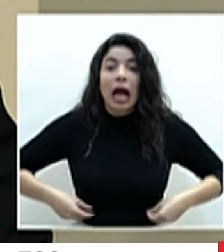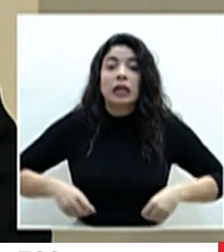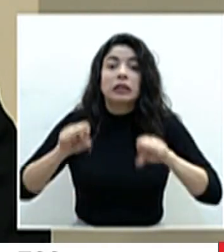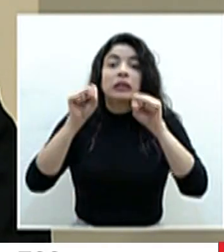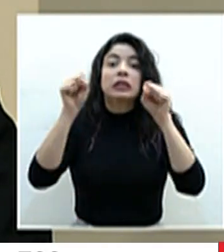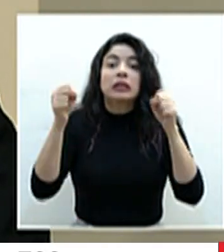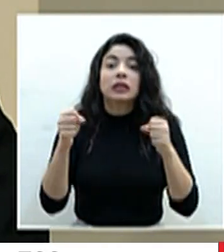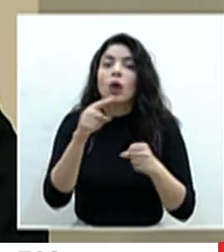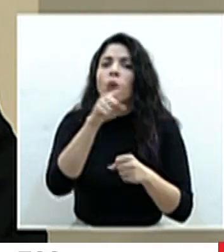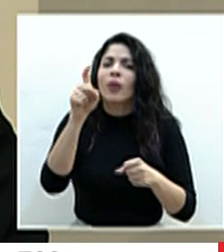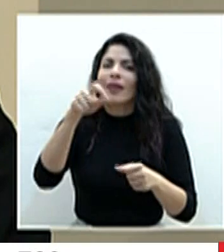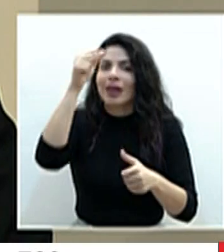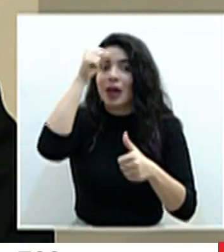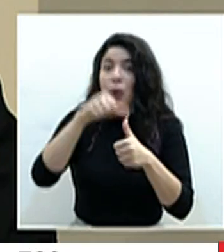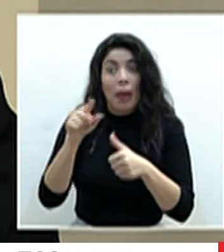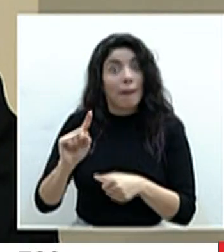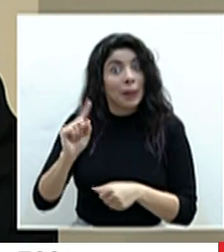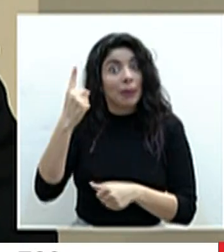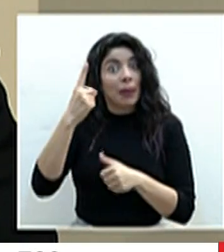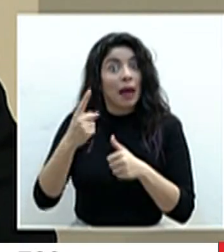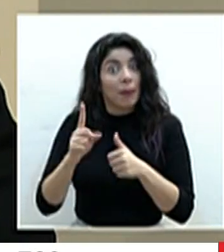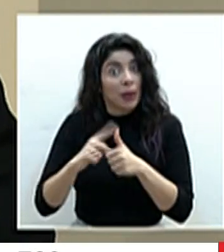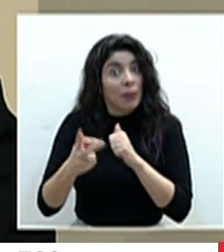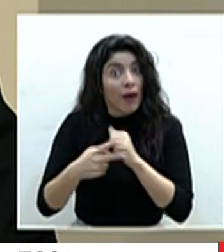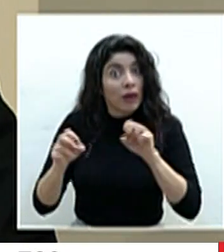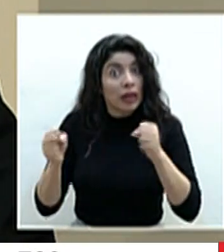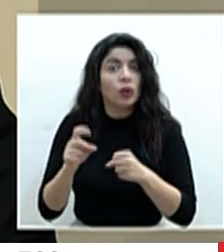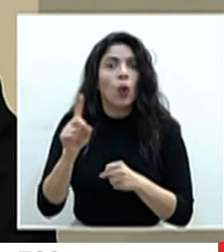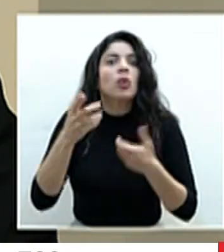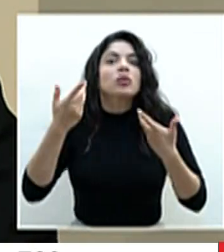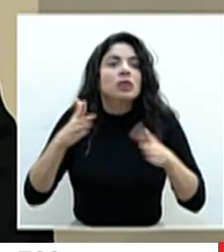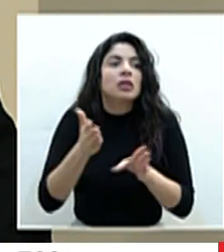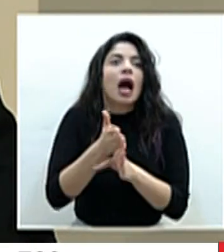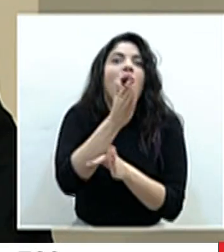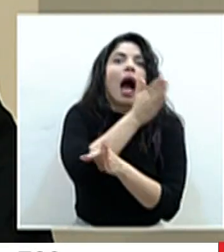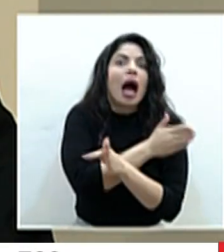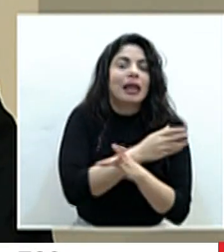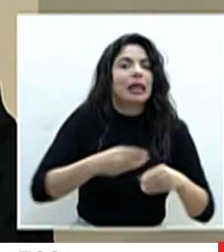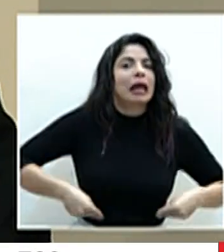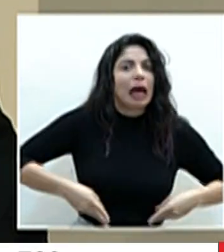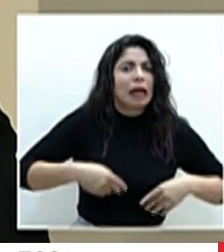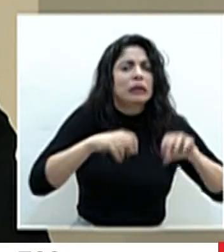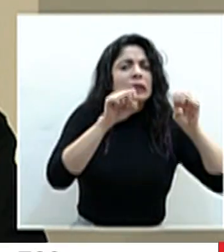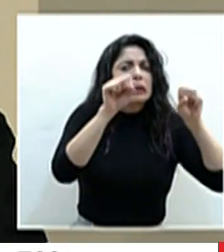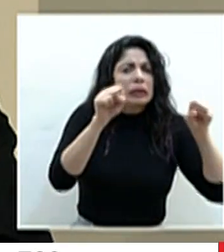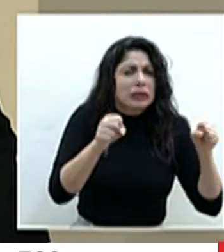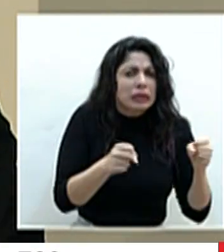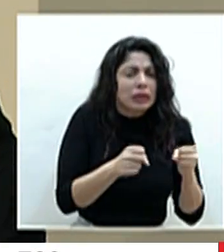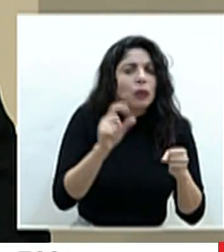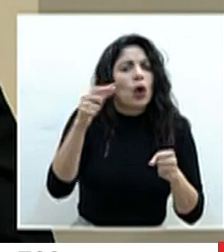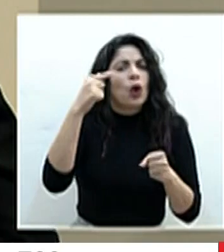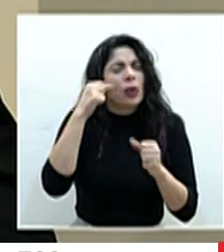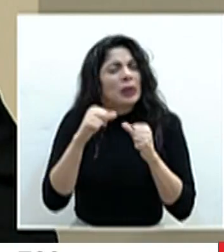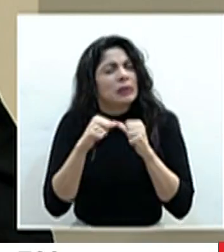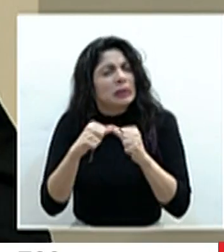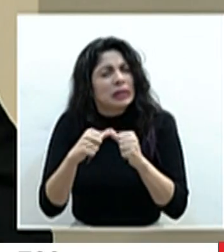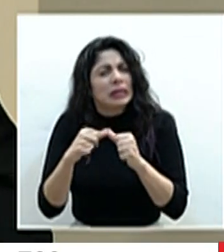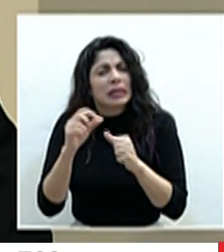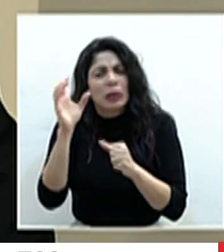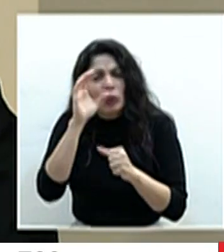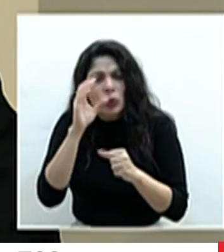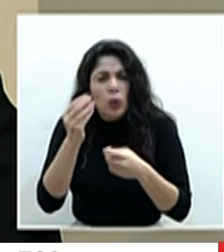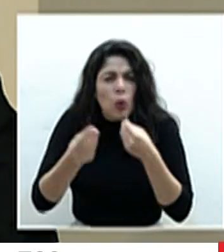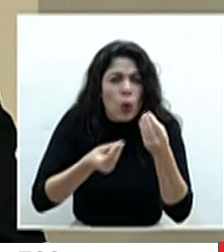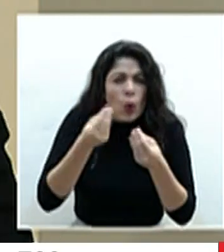que hay que recordar, no es el primero. Ya hubo un recorte anterior de gasto. El gobierno sigue comprometido con socarse la